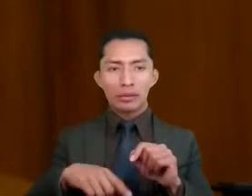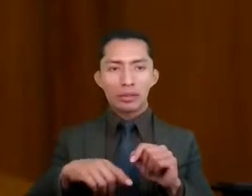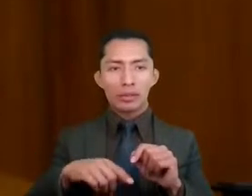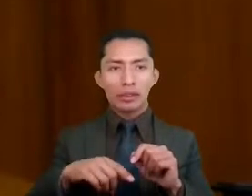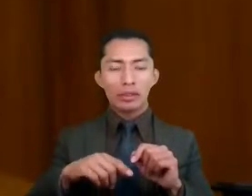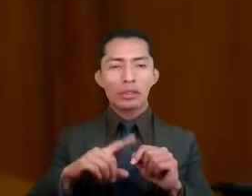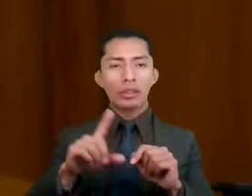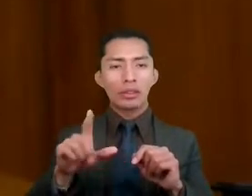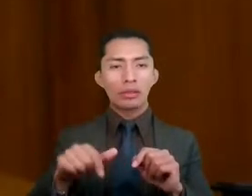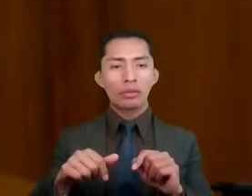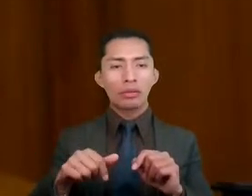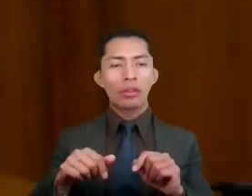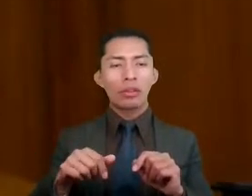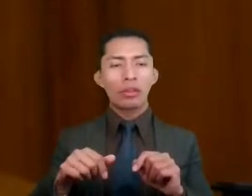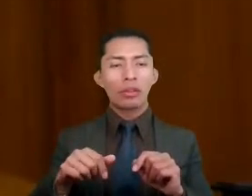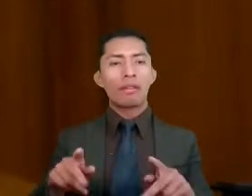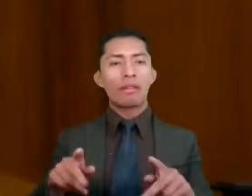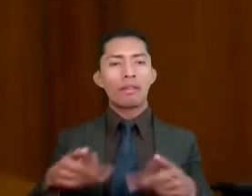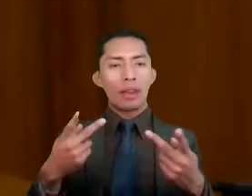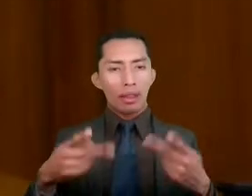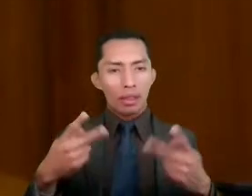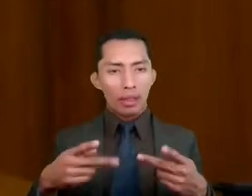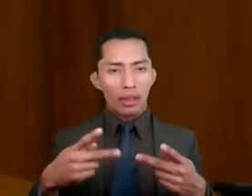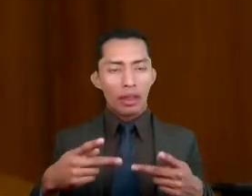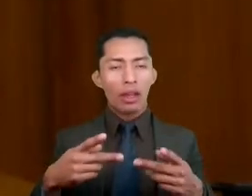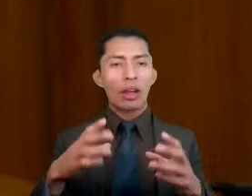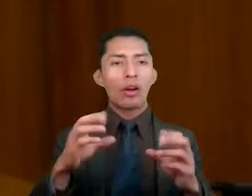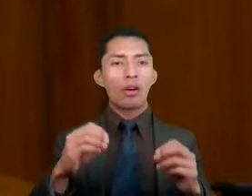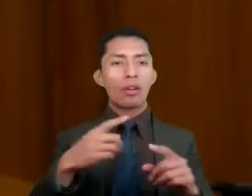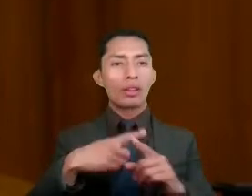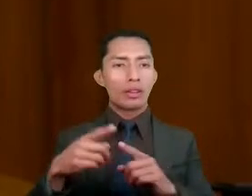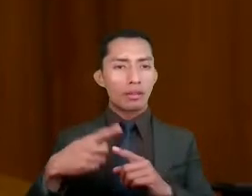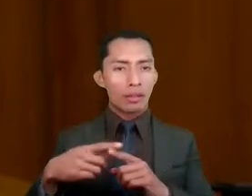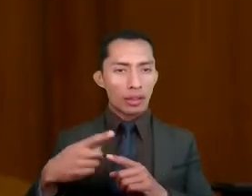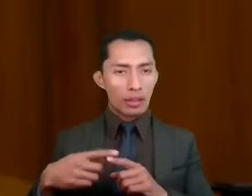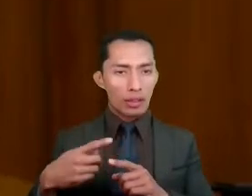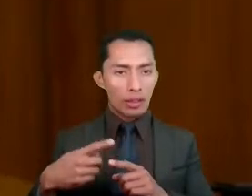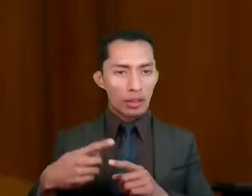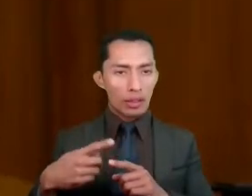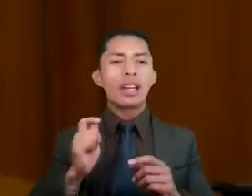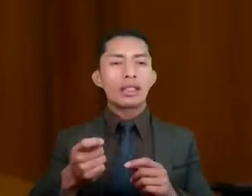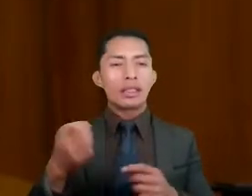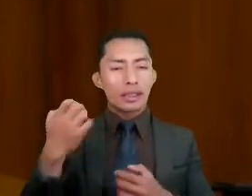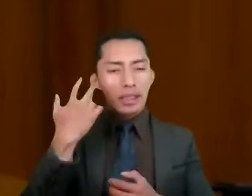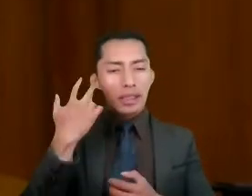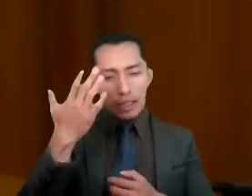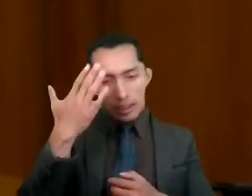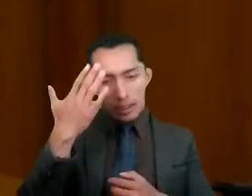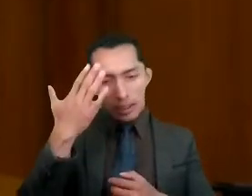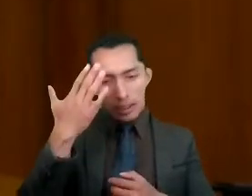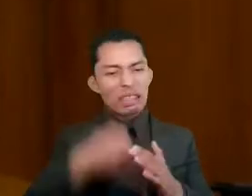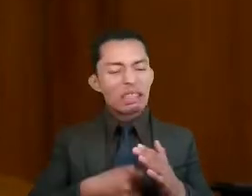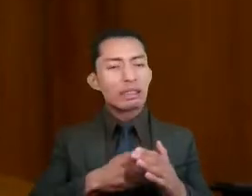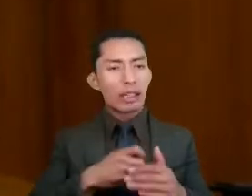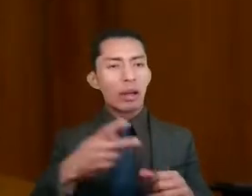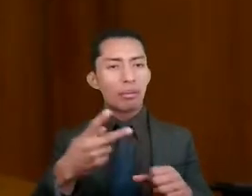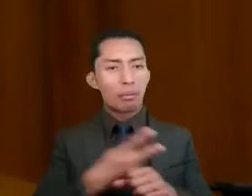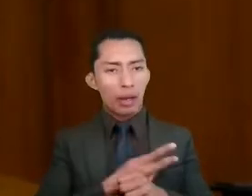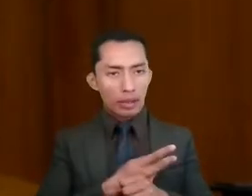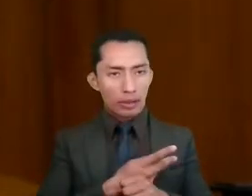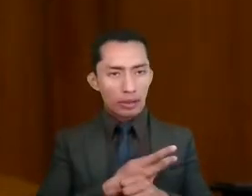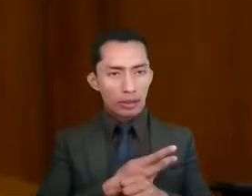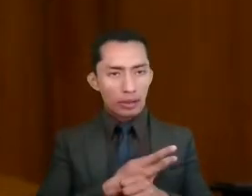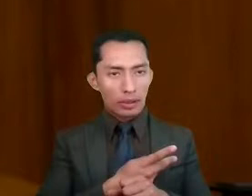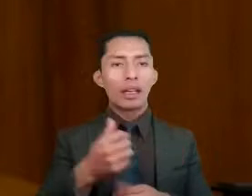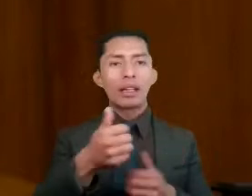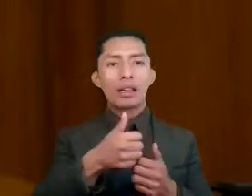tallar el número de serie para revenderlo, dónde son los elementos donde coincide el desarme de vehículos hacia la Ciudad